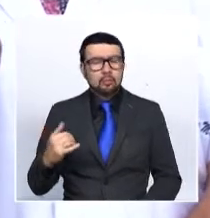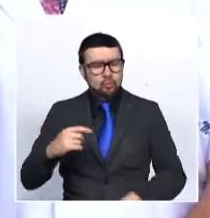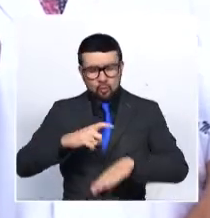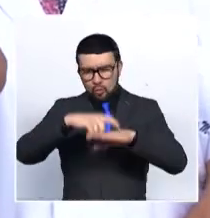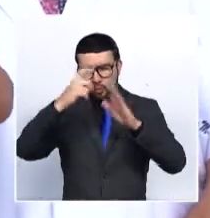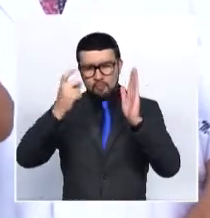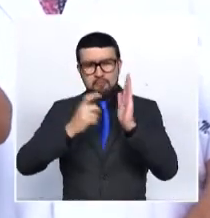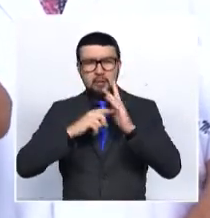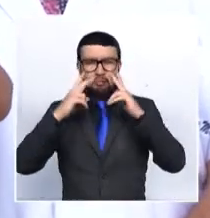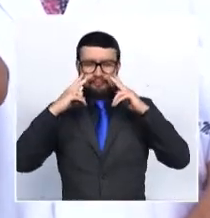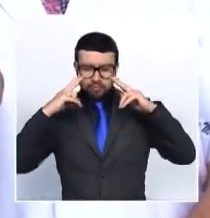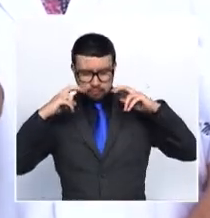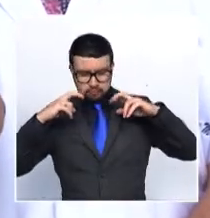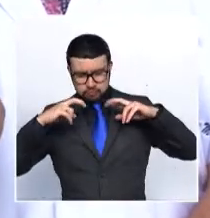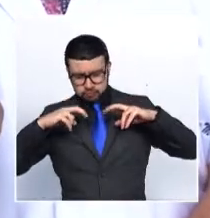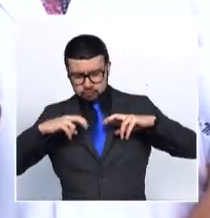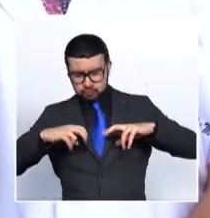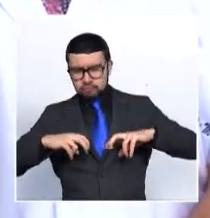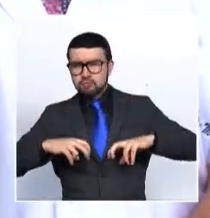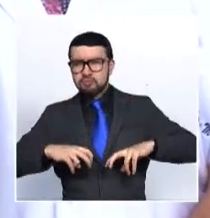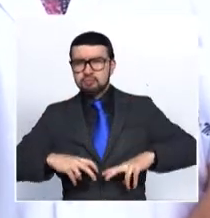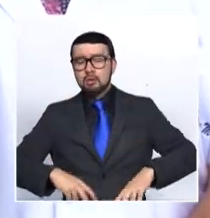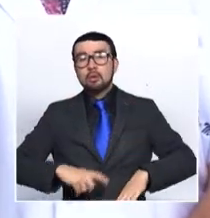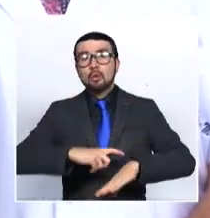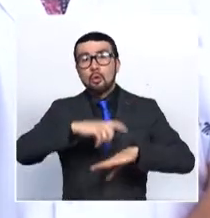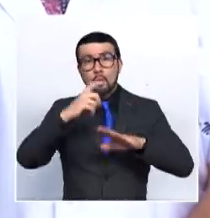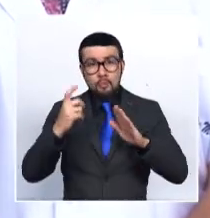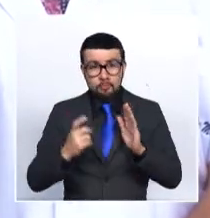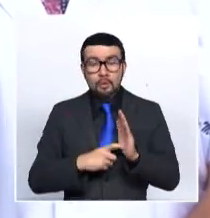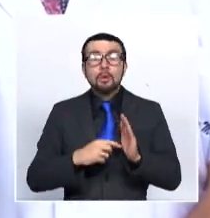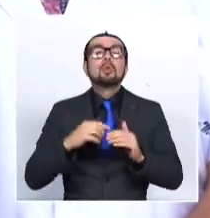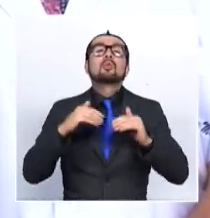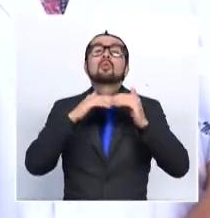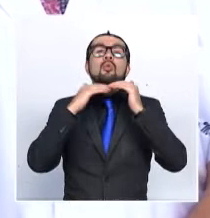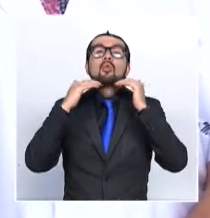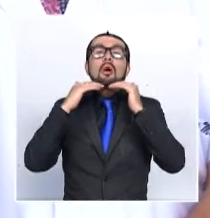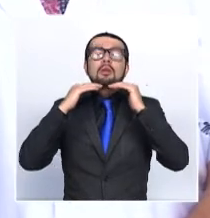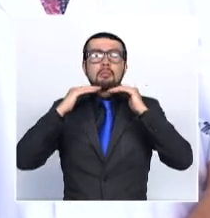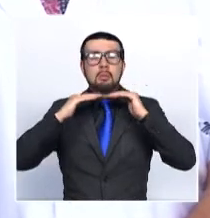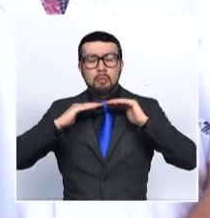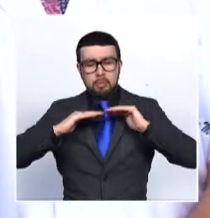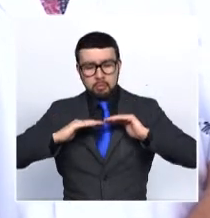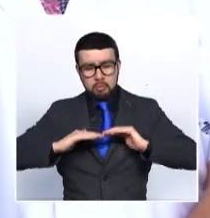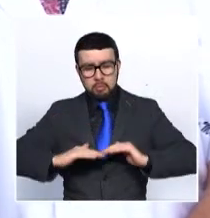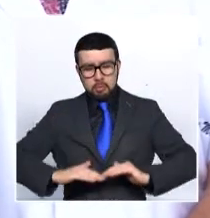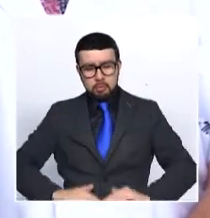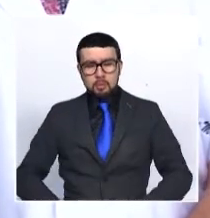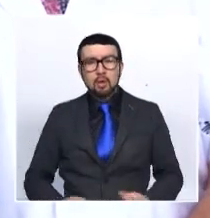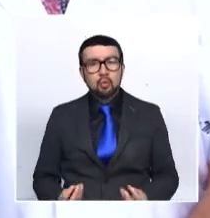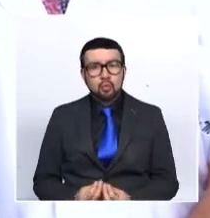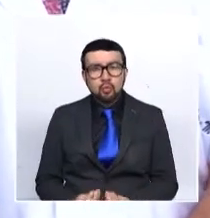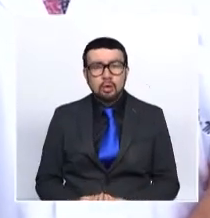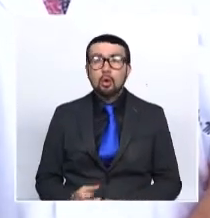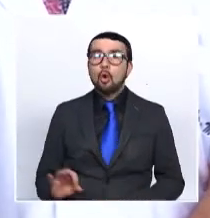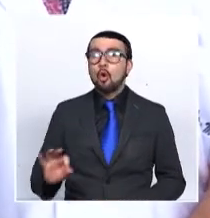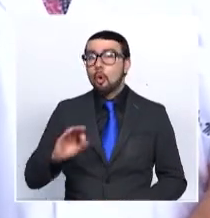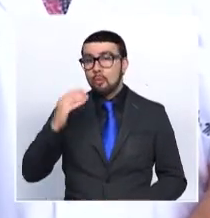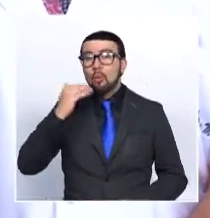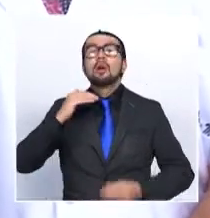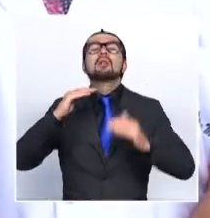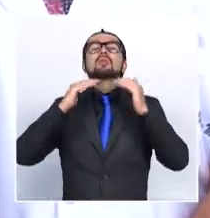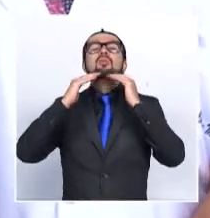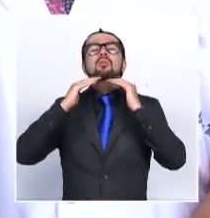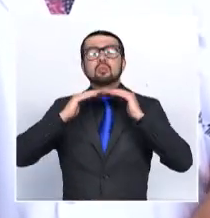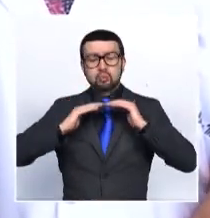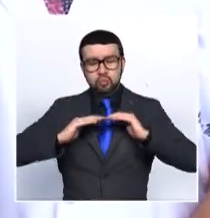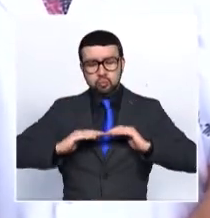que llamamos un barrido completo desde el cuello hasta los testículos, en una oportunidad ecográfica donde el